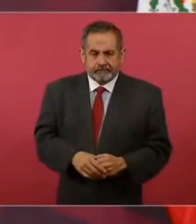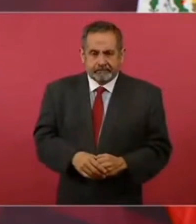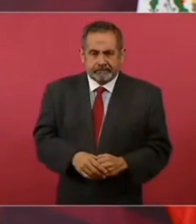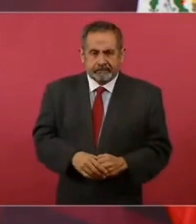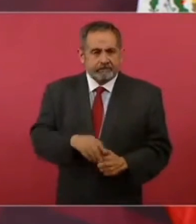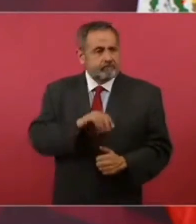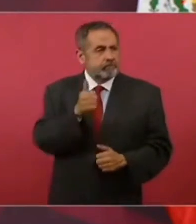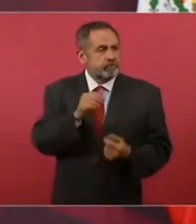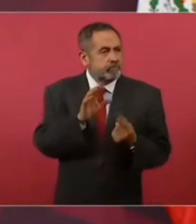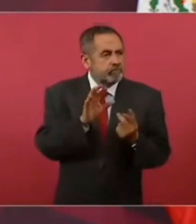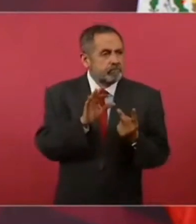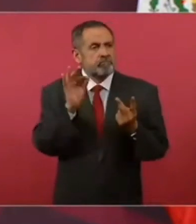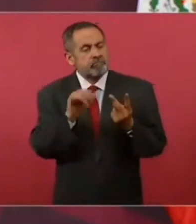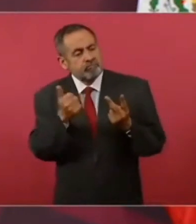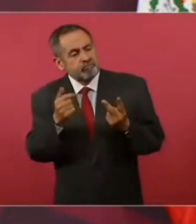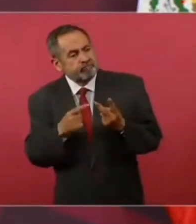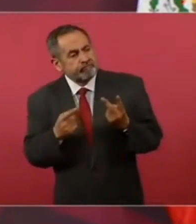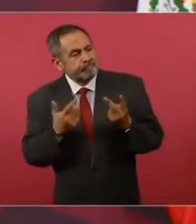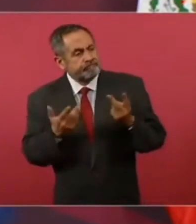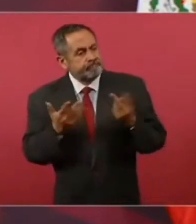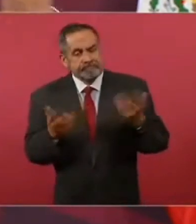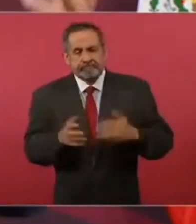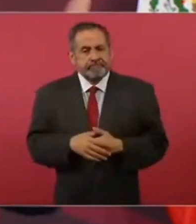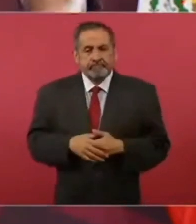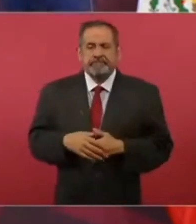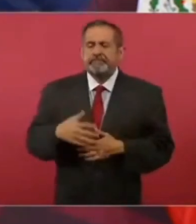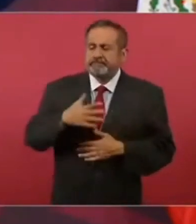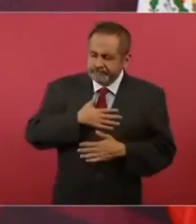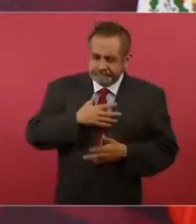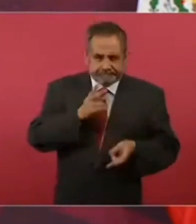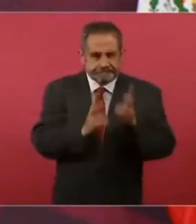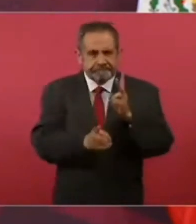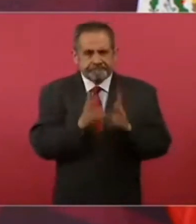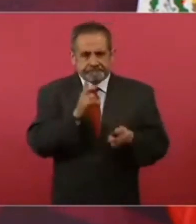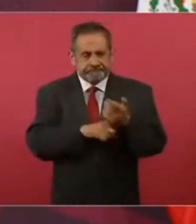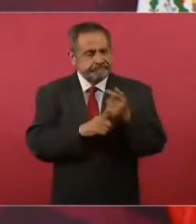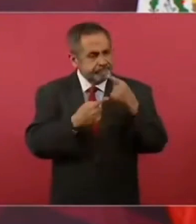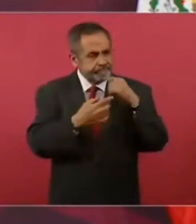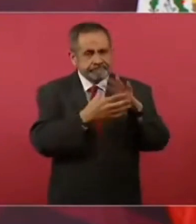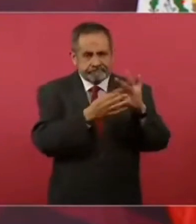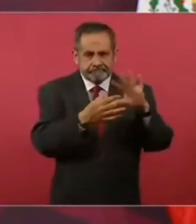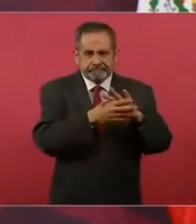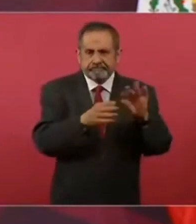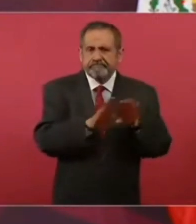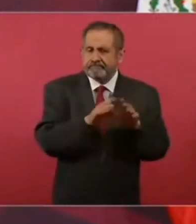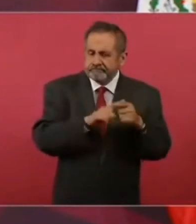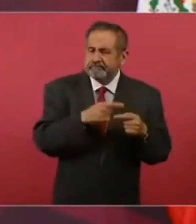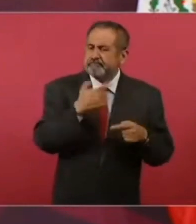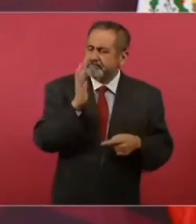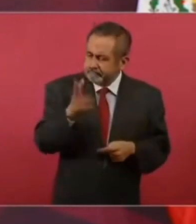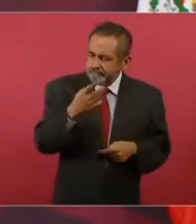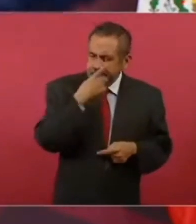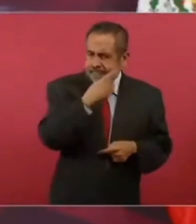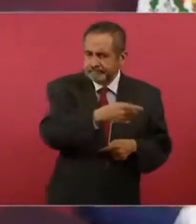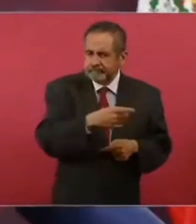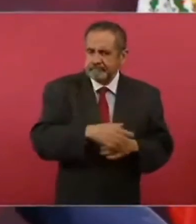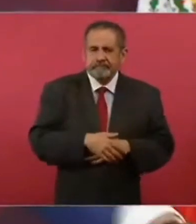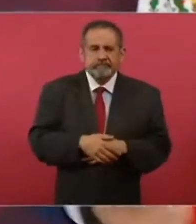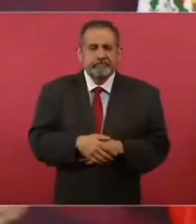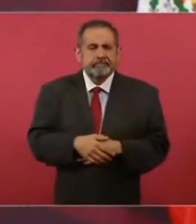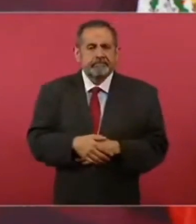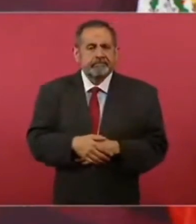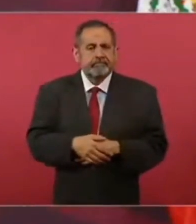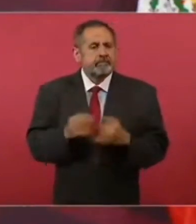otra salida ya les platiqué que al principio para no